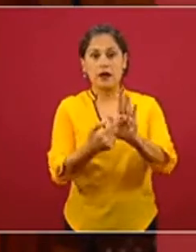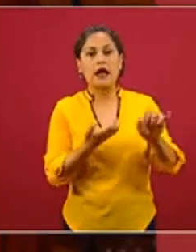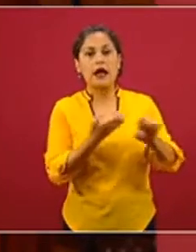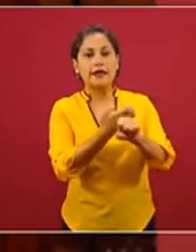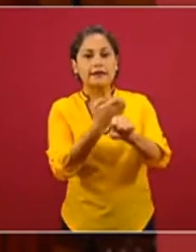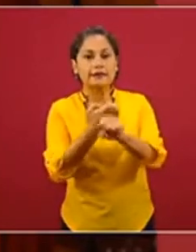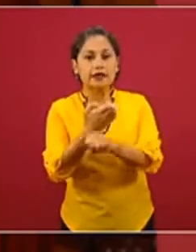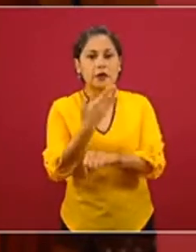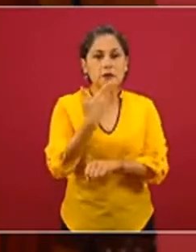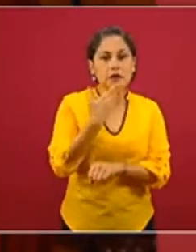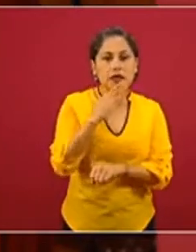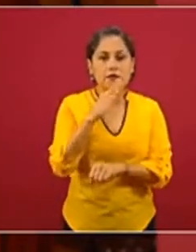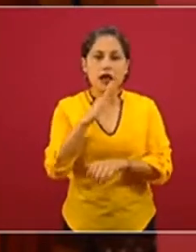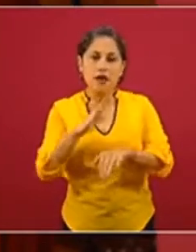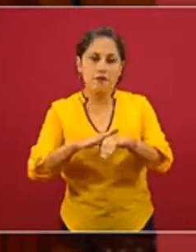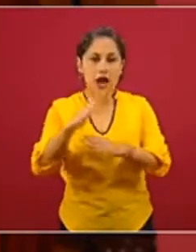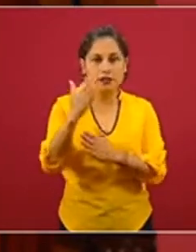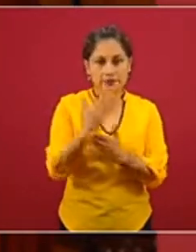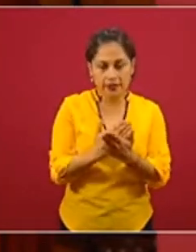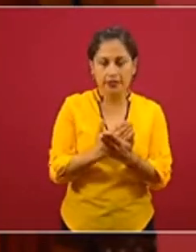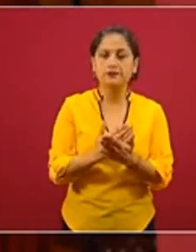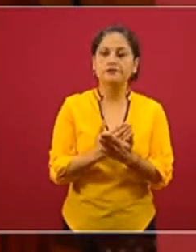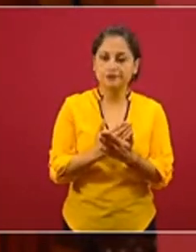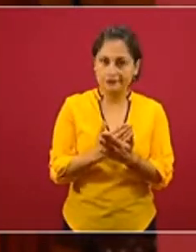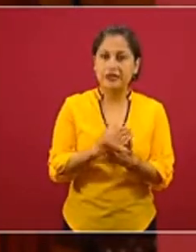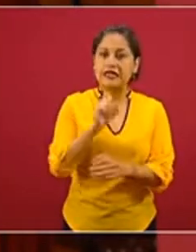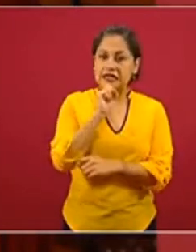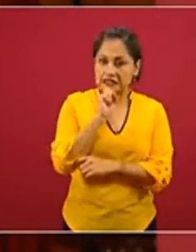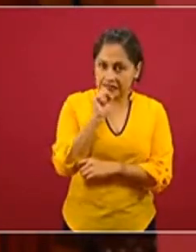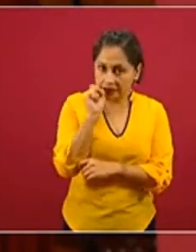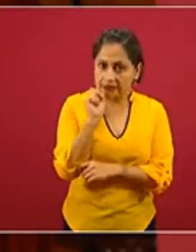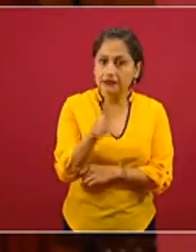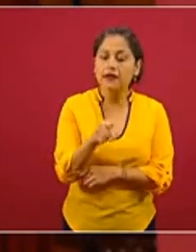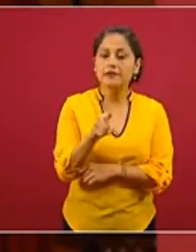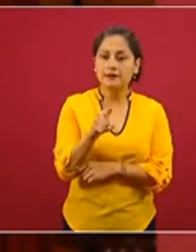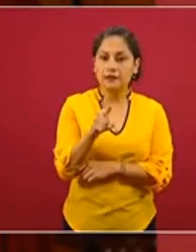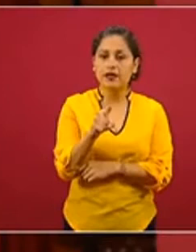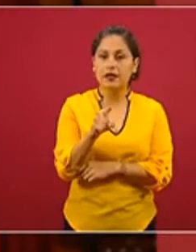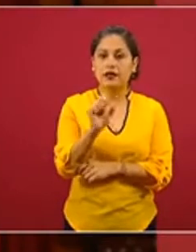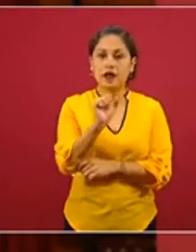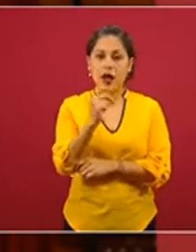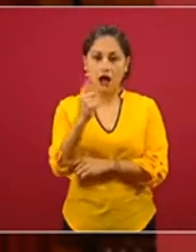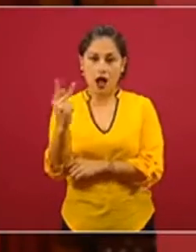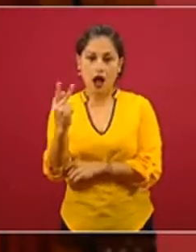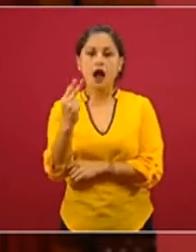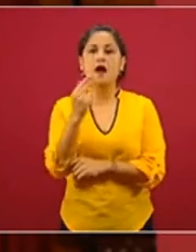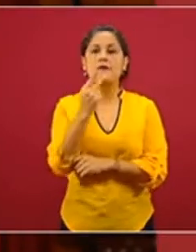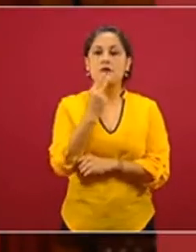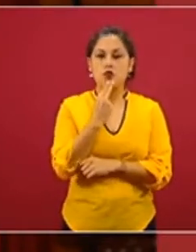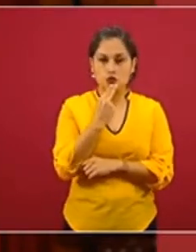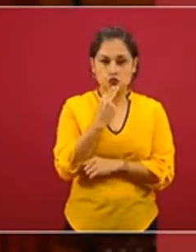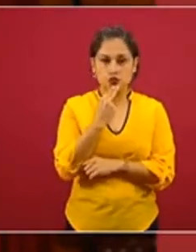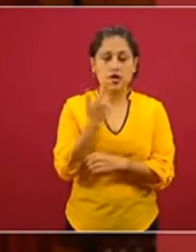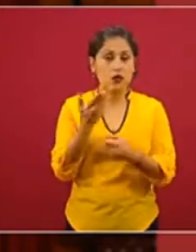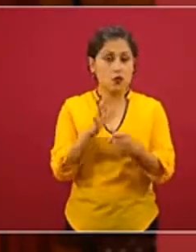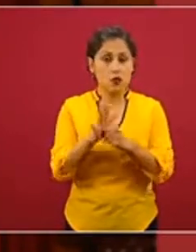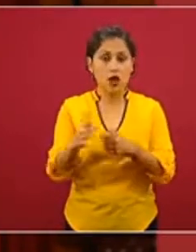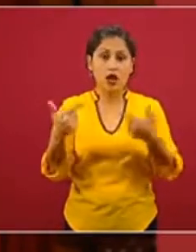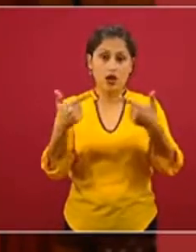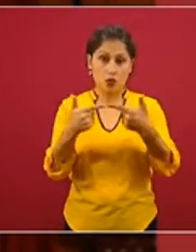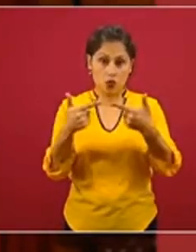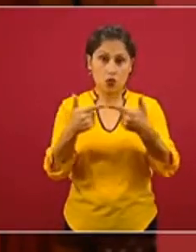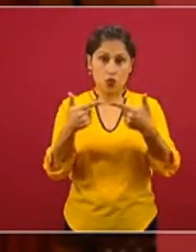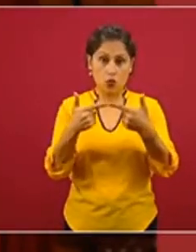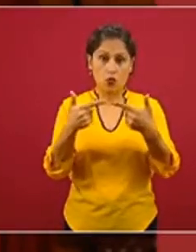el usuario o a la plataforma que se está utilizando. La plataforma de Google es el sistema operativo